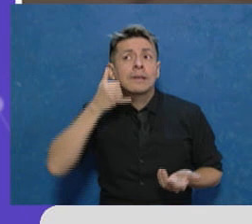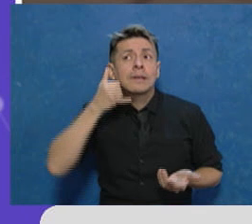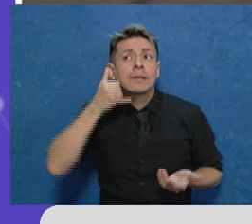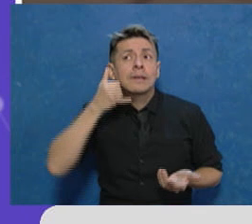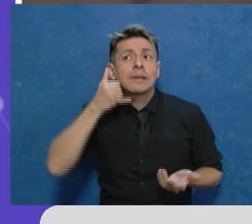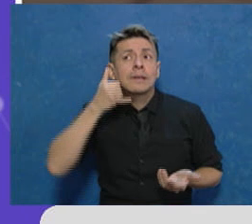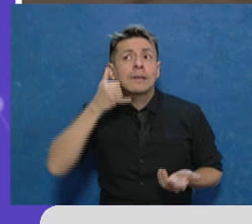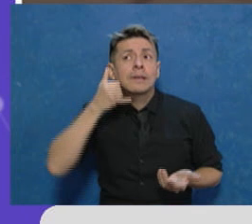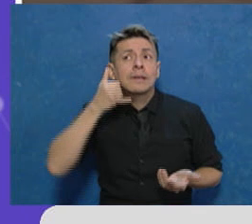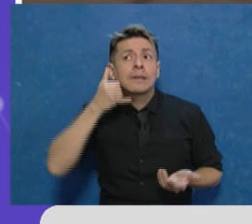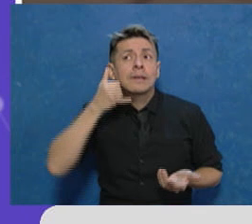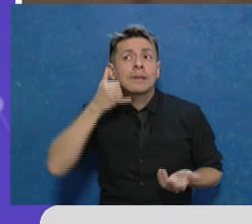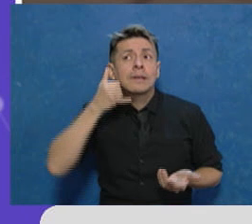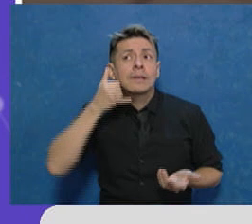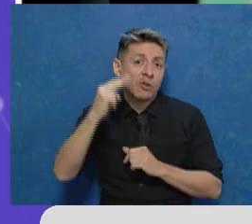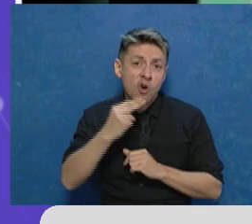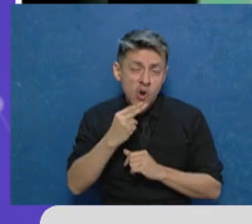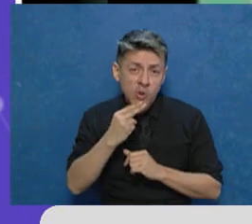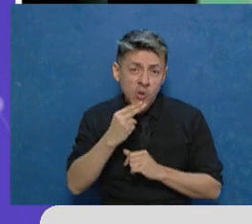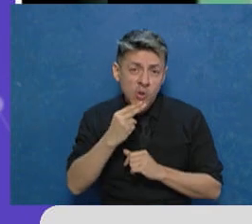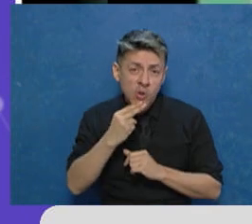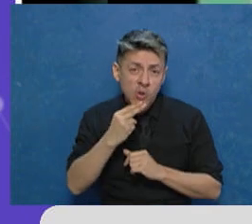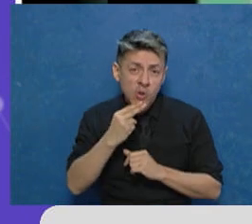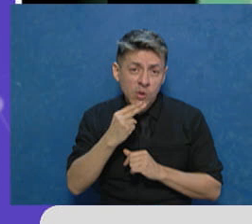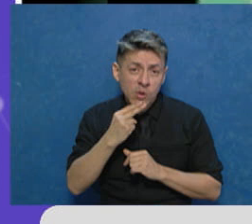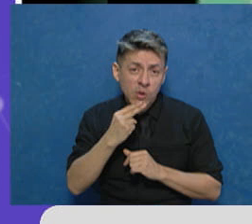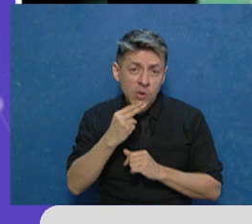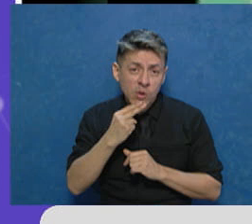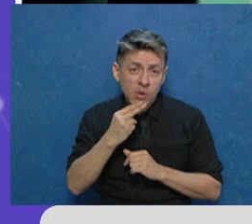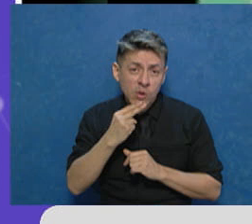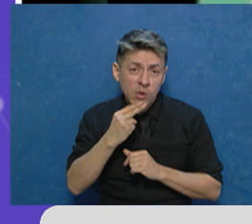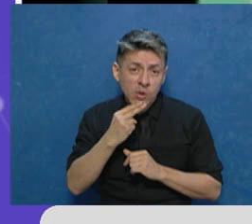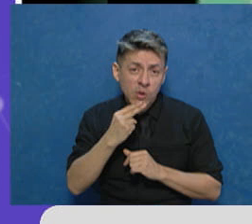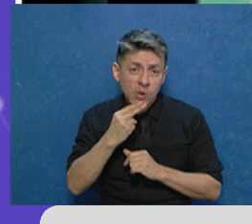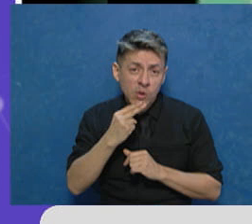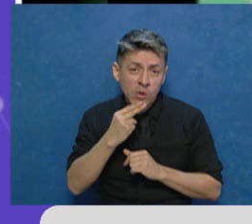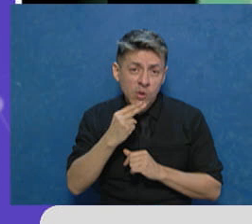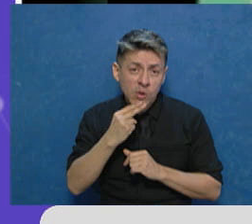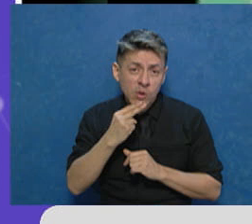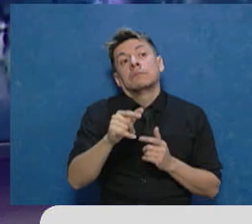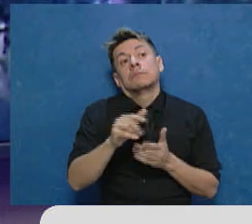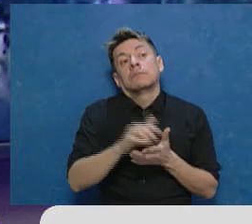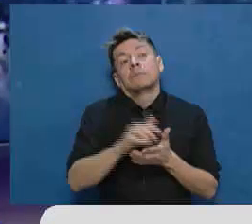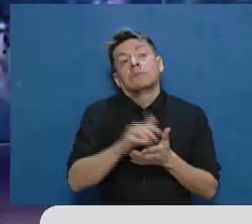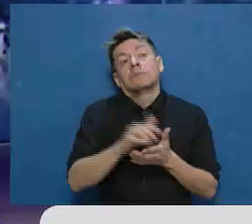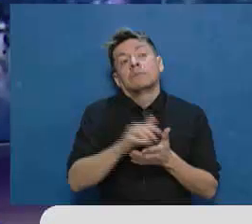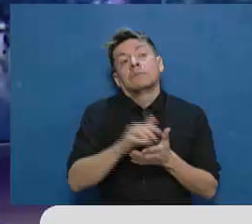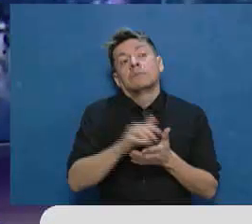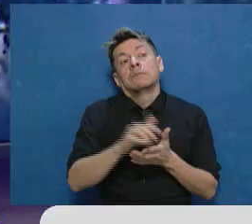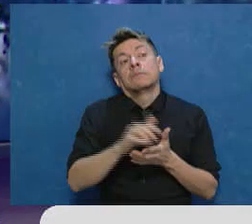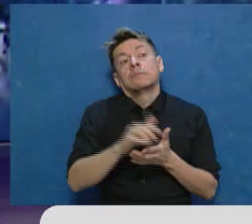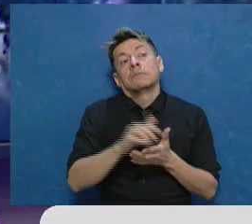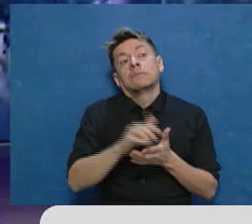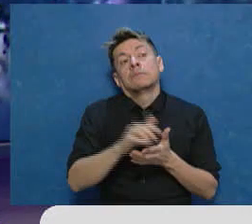llamás al 911 una vez que ocurrió el incidente. Si querés te detenés unos 200, 100, 200 metros más